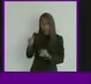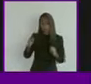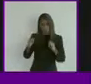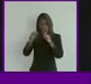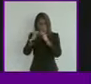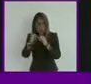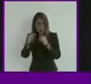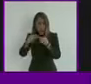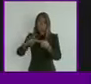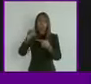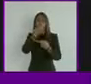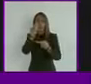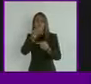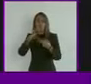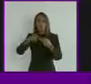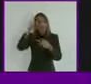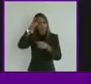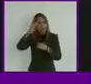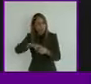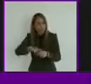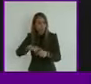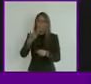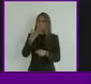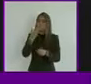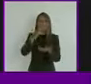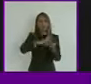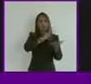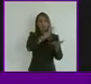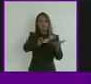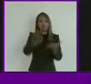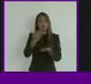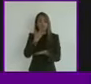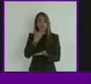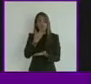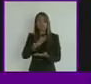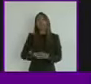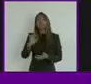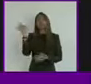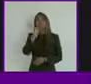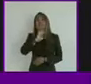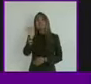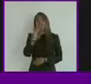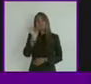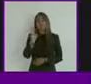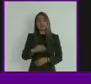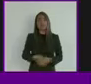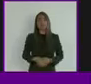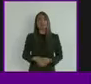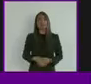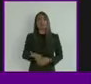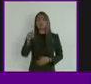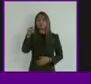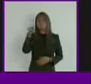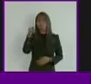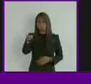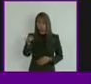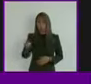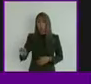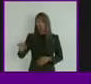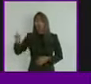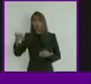que seguramente había otros elementos, otras chicas y chicos que pudieran haber dado un buen juego, pero creo que fuiste una decisión